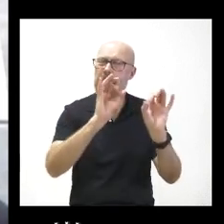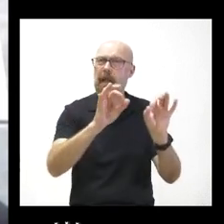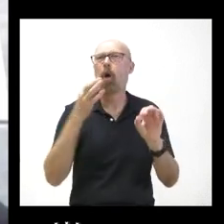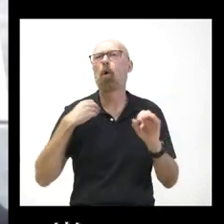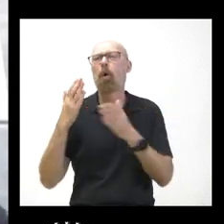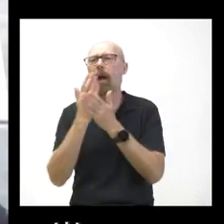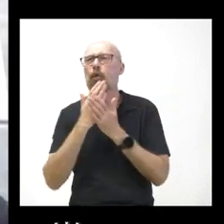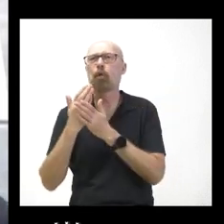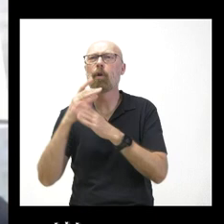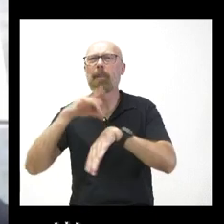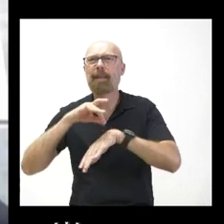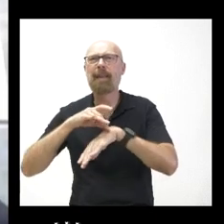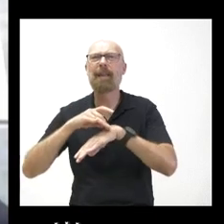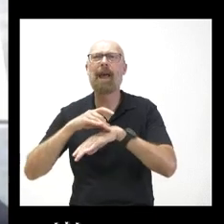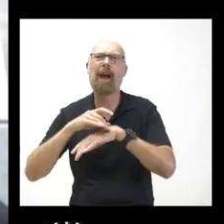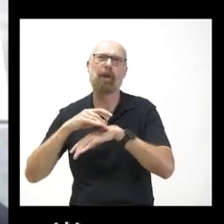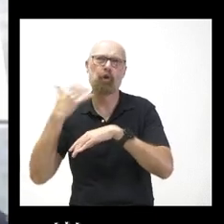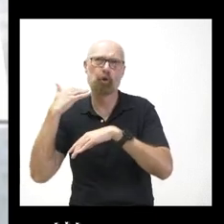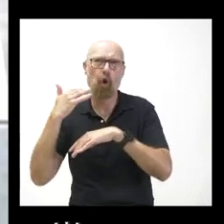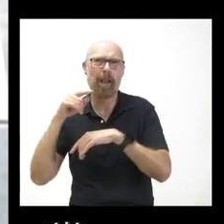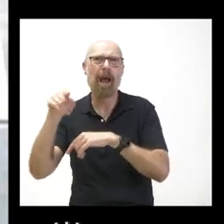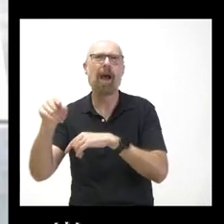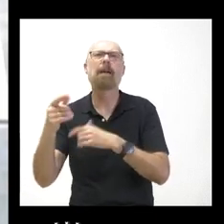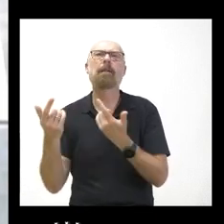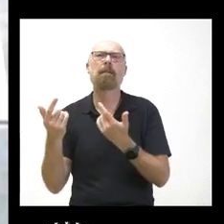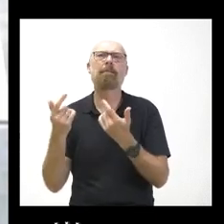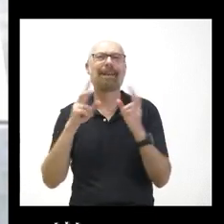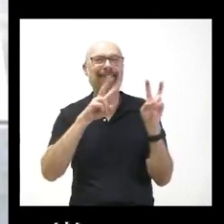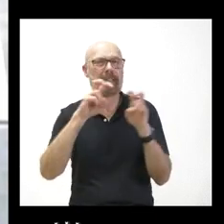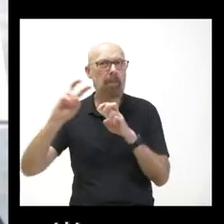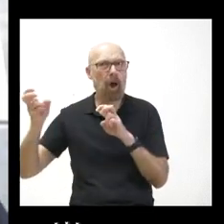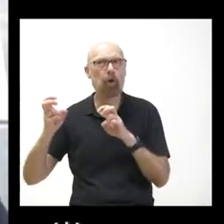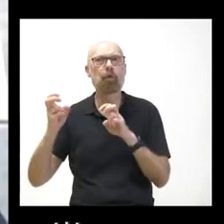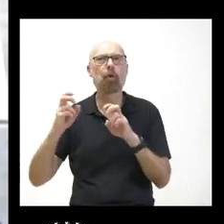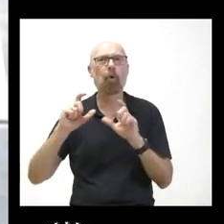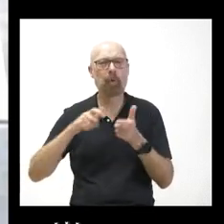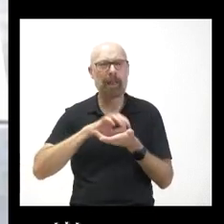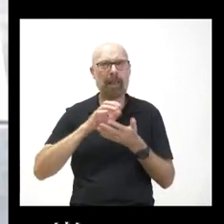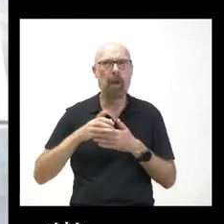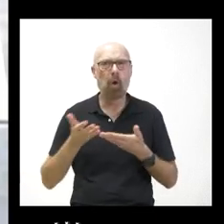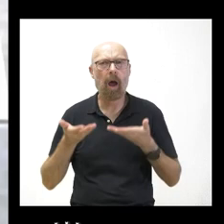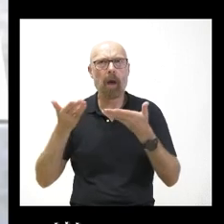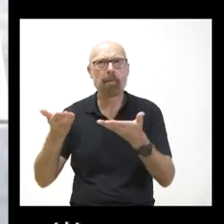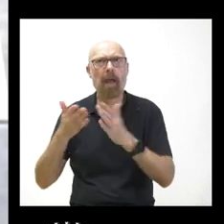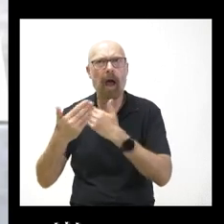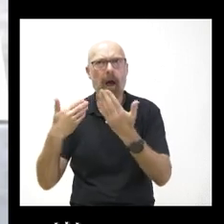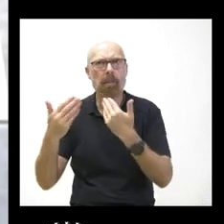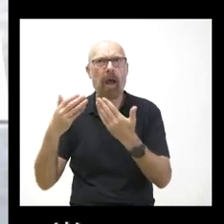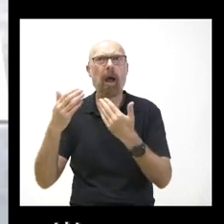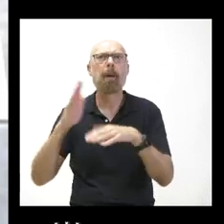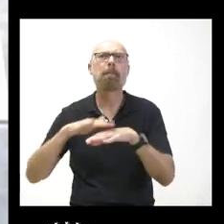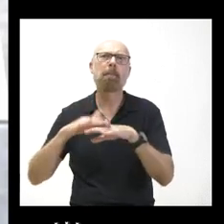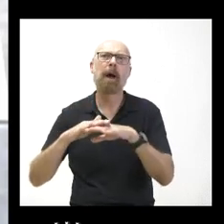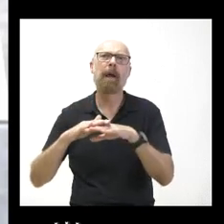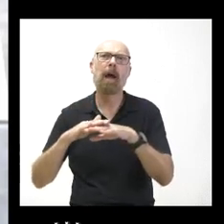Soria de la Universidad de valla odiz si alguno de esos temas está dispuestos a ponerlo la junta o el partido encima de la mesa para para garantizarse el